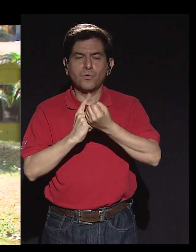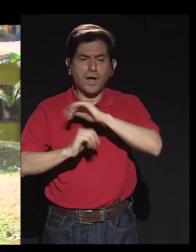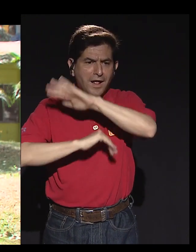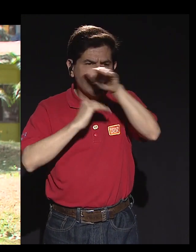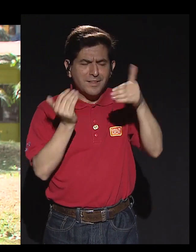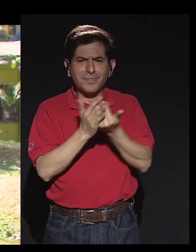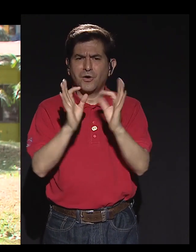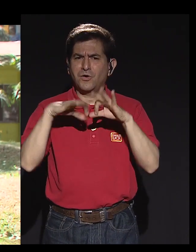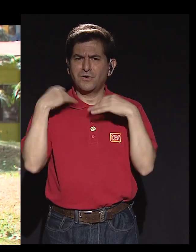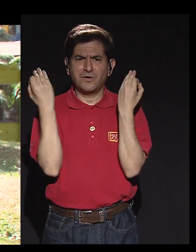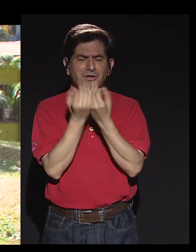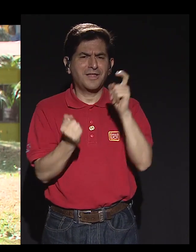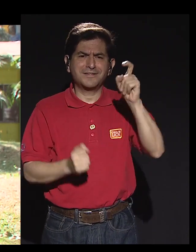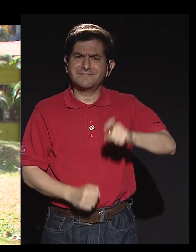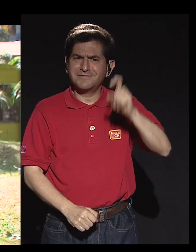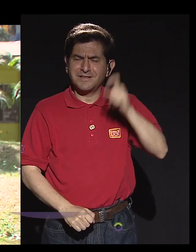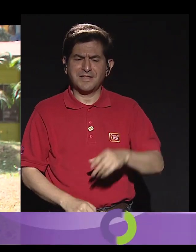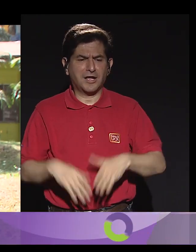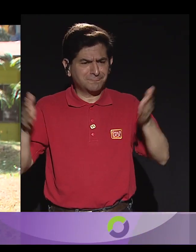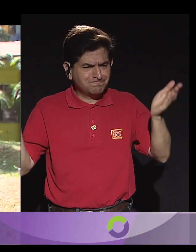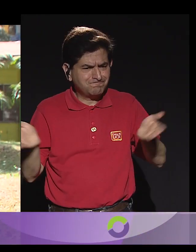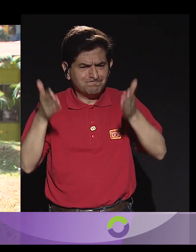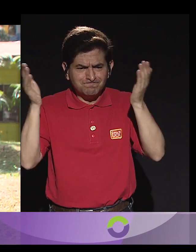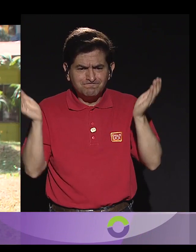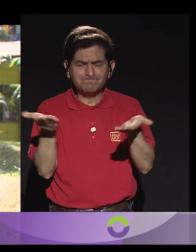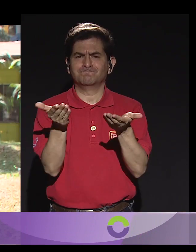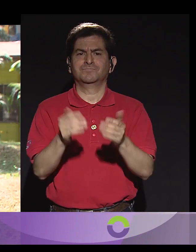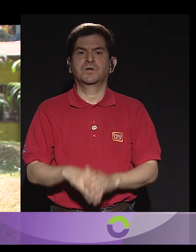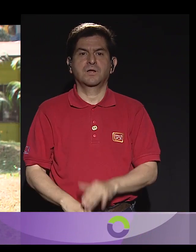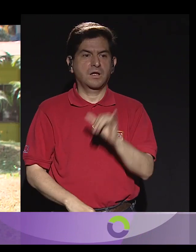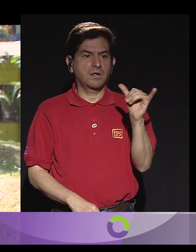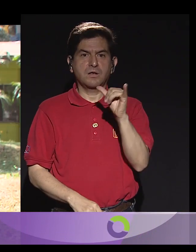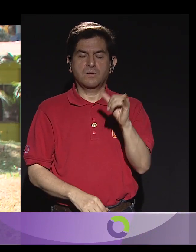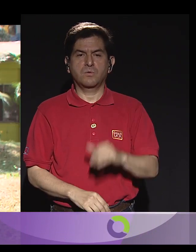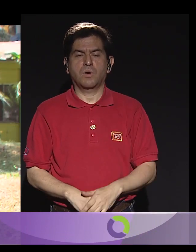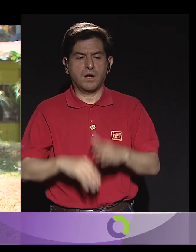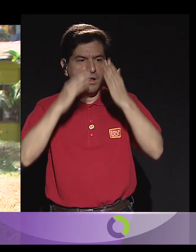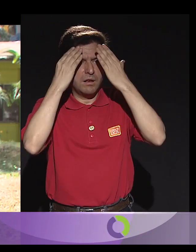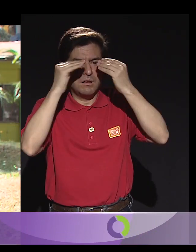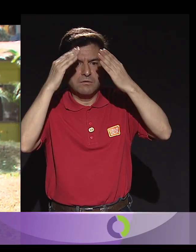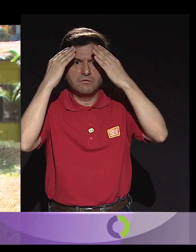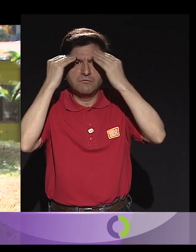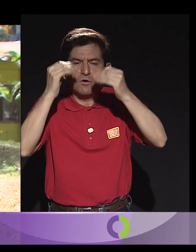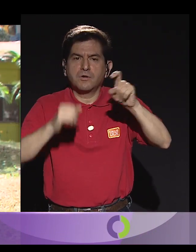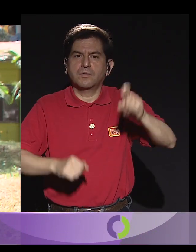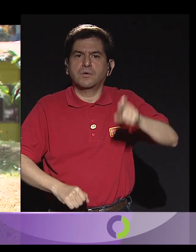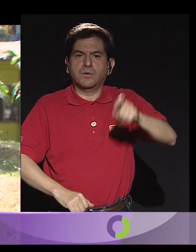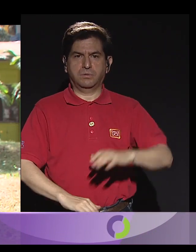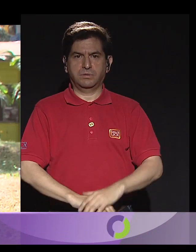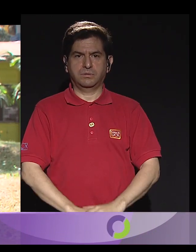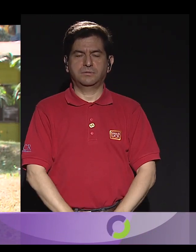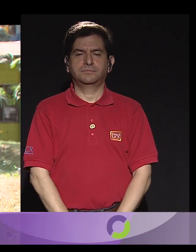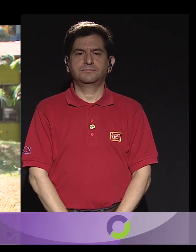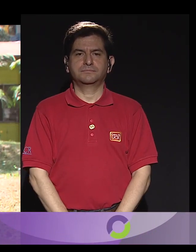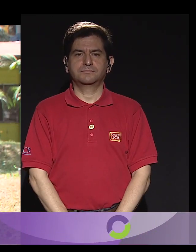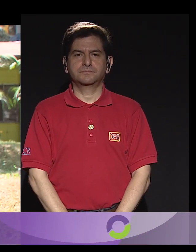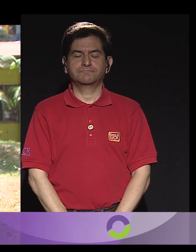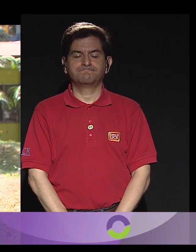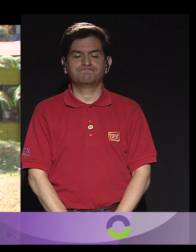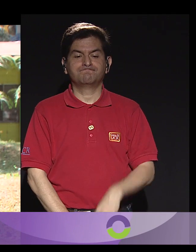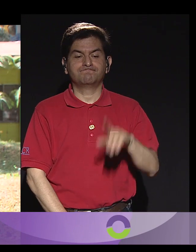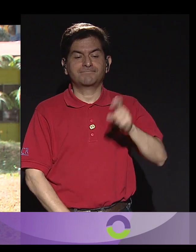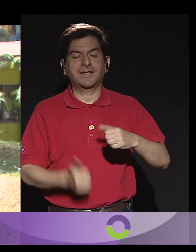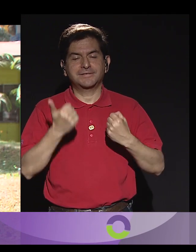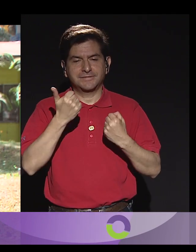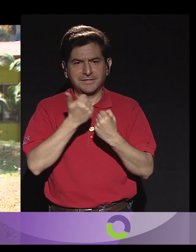primero de mi casa, y segundo de ver que todas las familias pasan exactamente por lo mismo. Todas las familias necesitan esa motivación